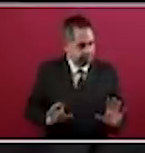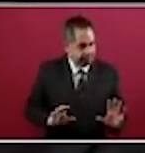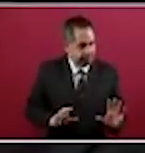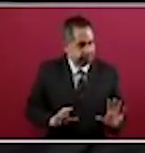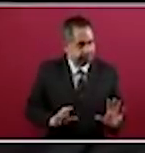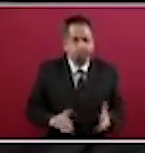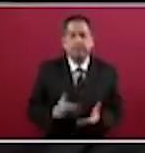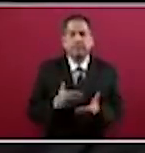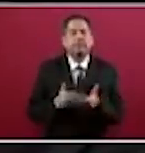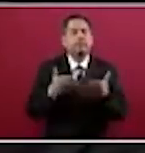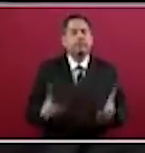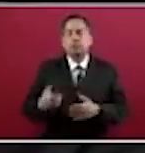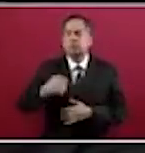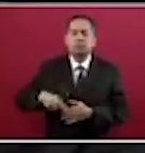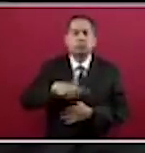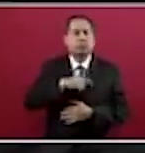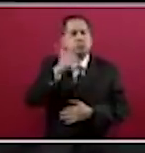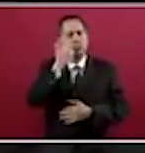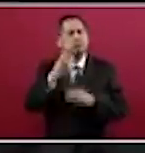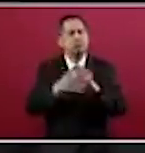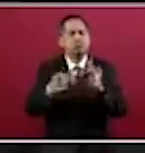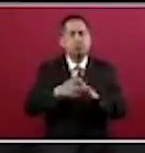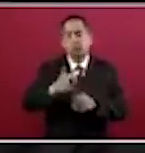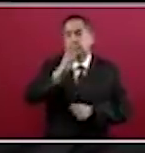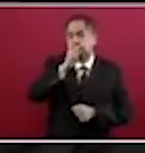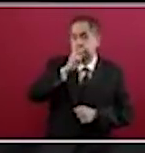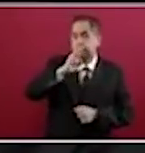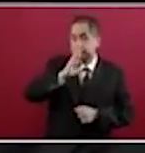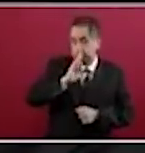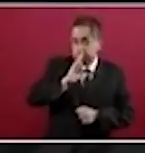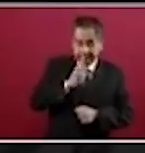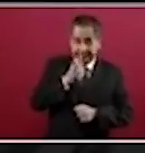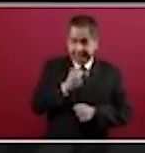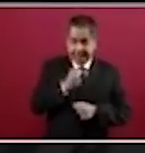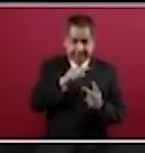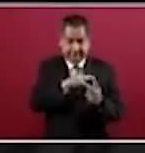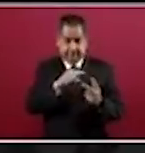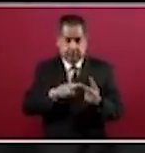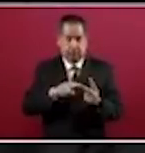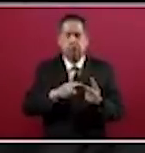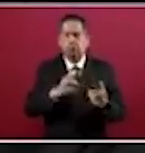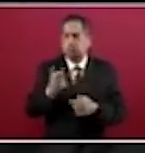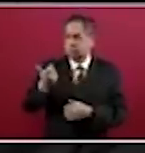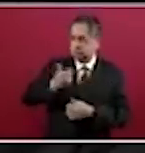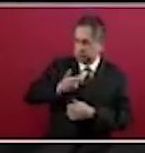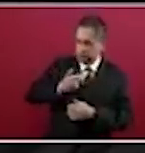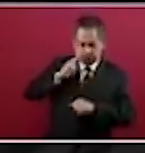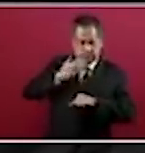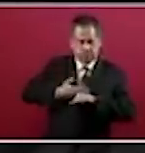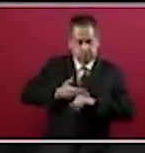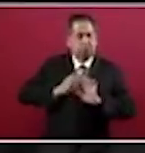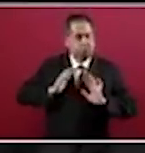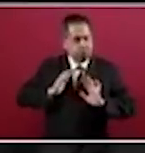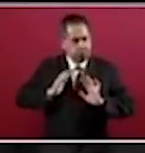ahora lo que queremos es que sean los padres los que asuman su responsabilidad, tengan